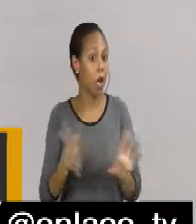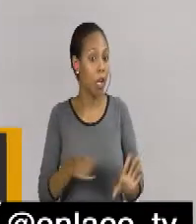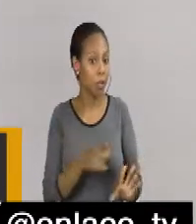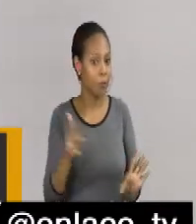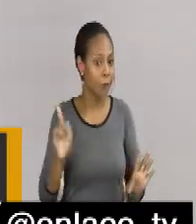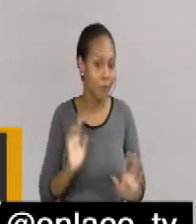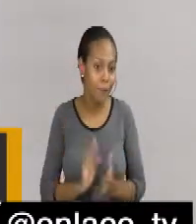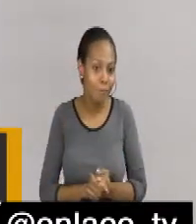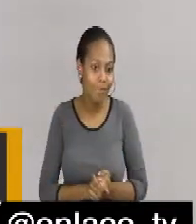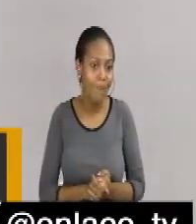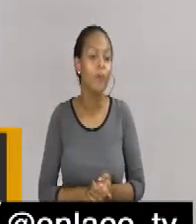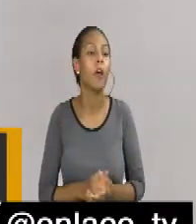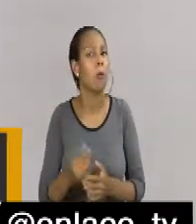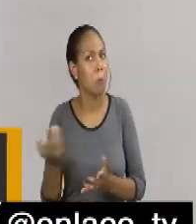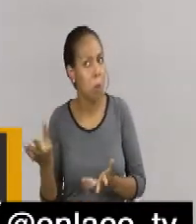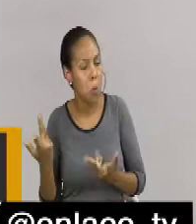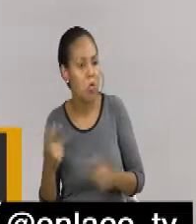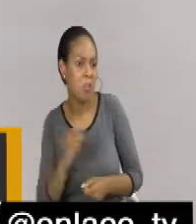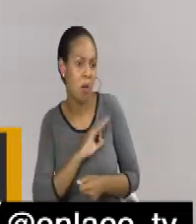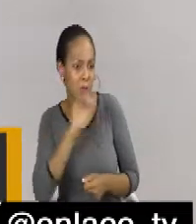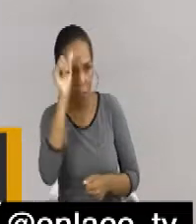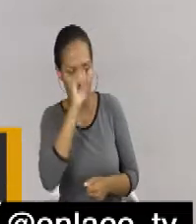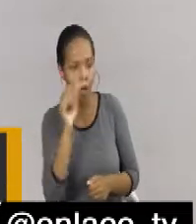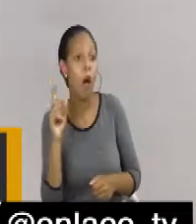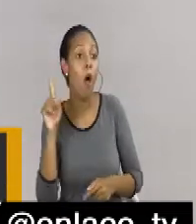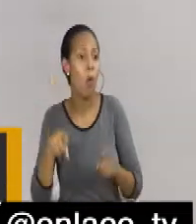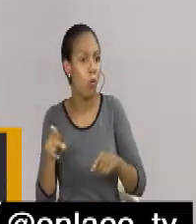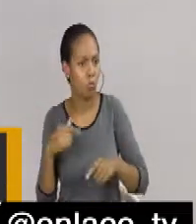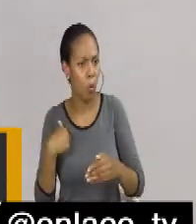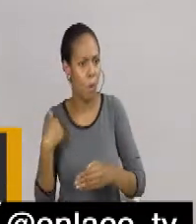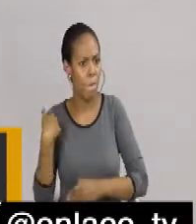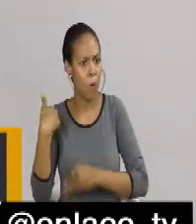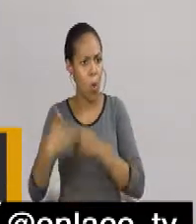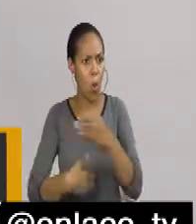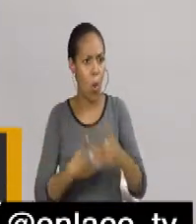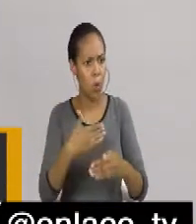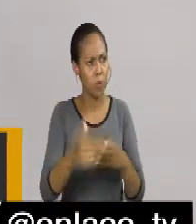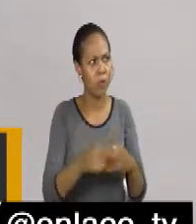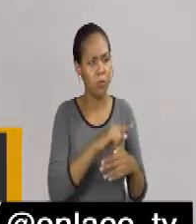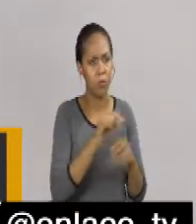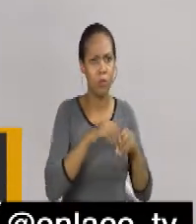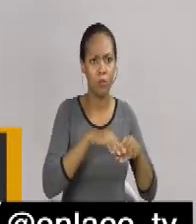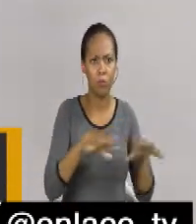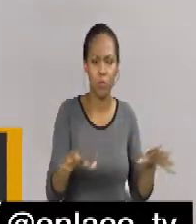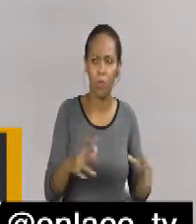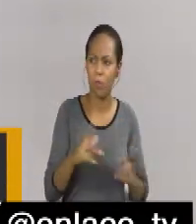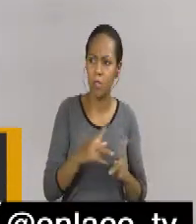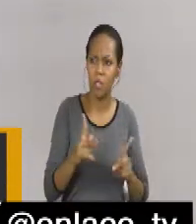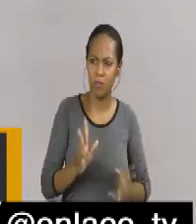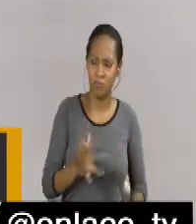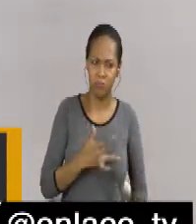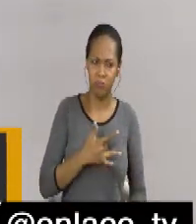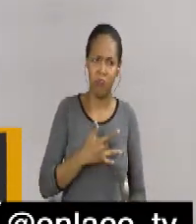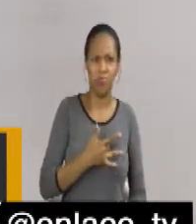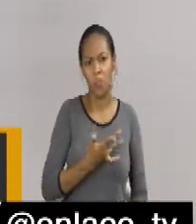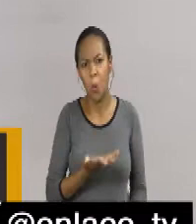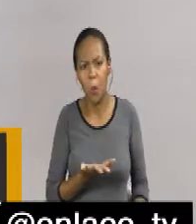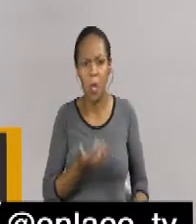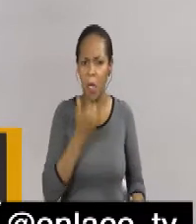sobre todo los fines de semana, de algunos procesos que están generando polarización en la ciudad. Consideramos que eso no le hace bien a la